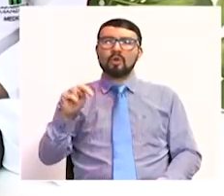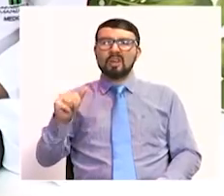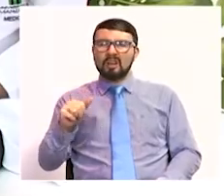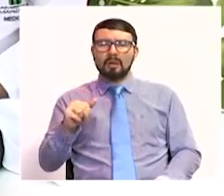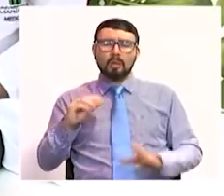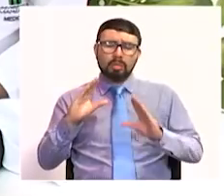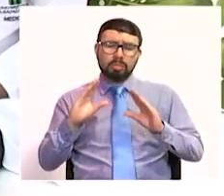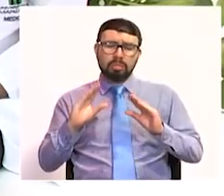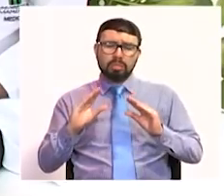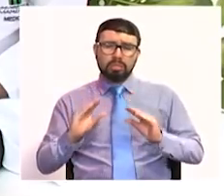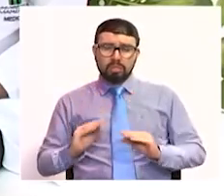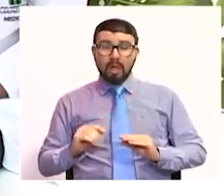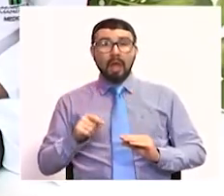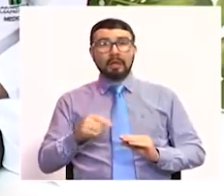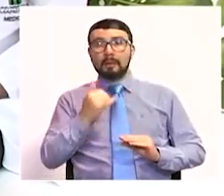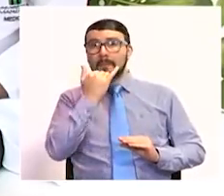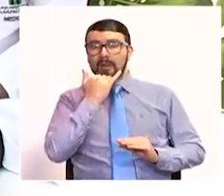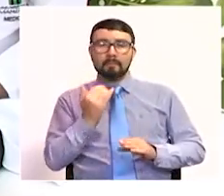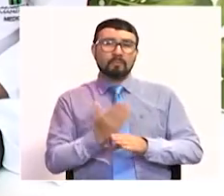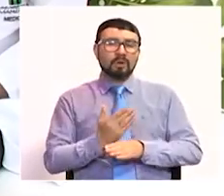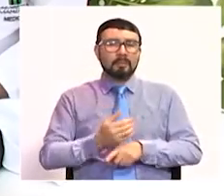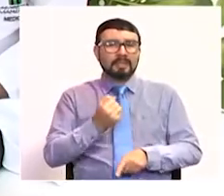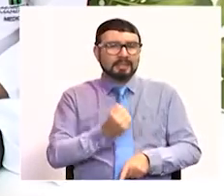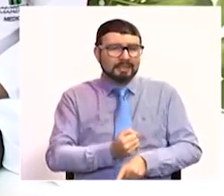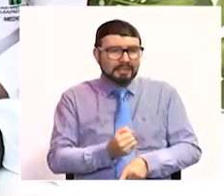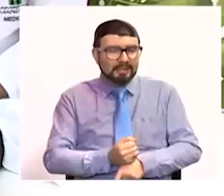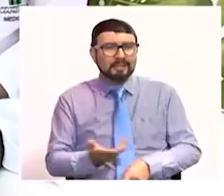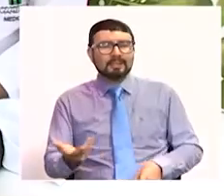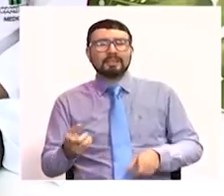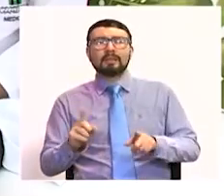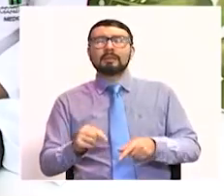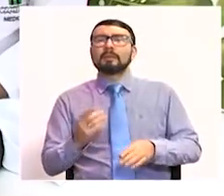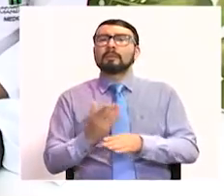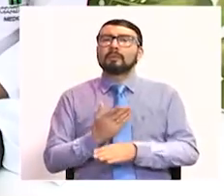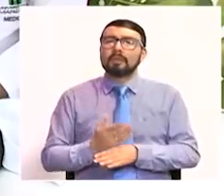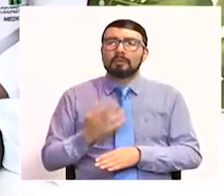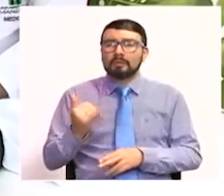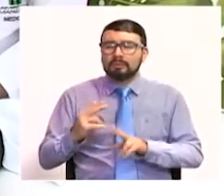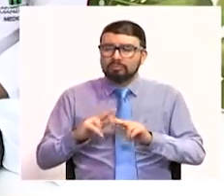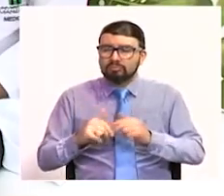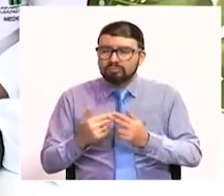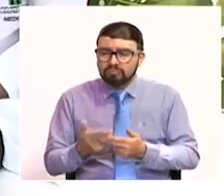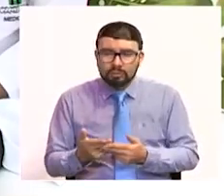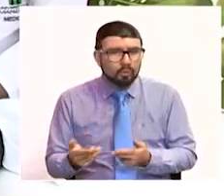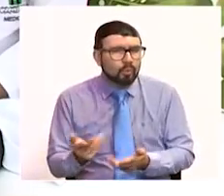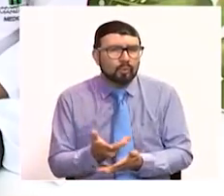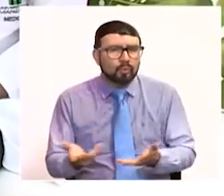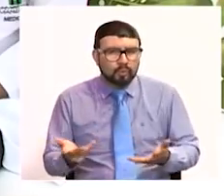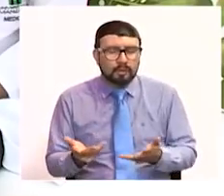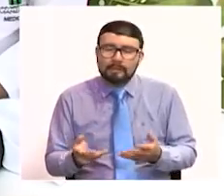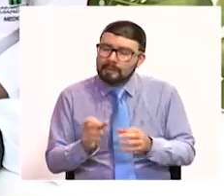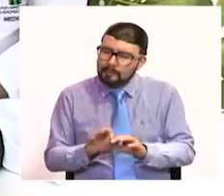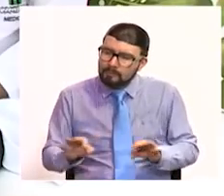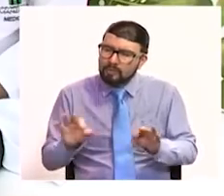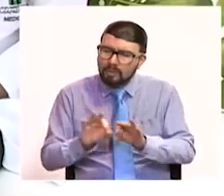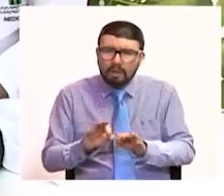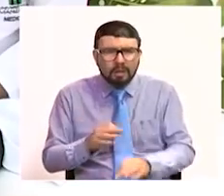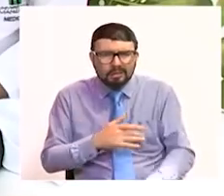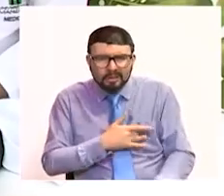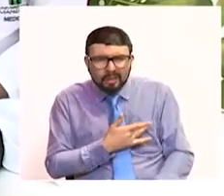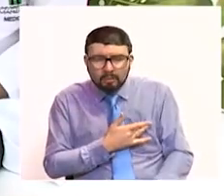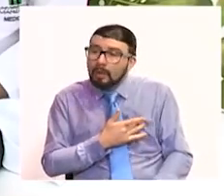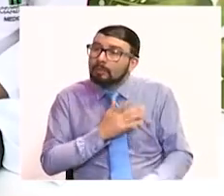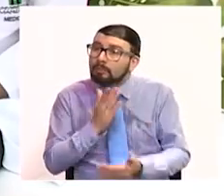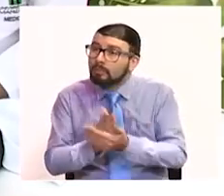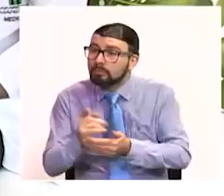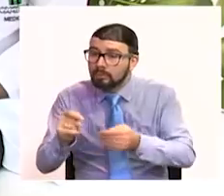próstata, efectos sexuales y demás. Por eso es tan importante que siempre ante los síntomas lo acompañemos de